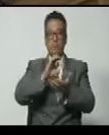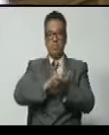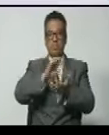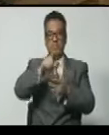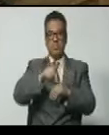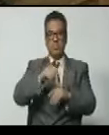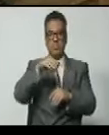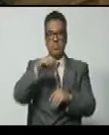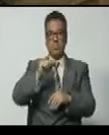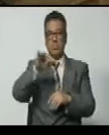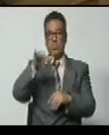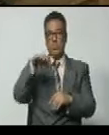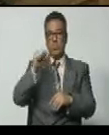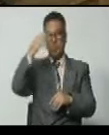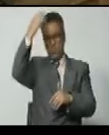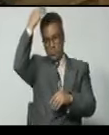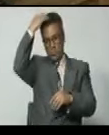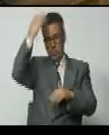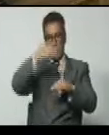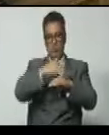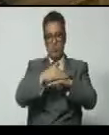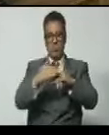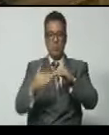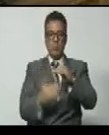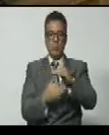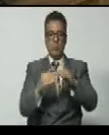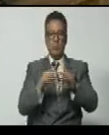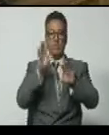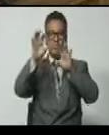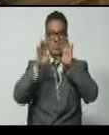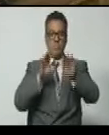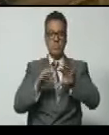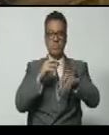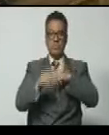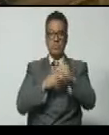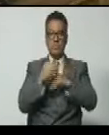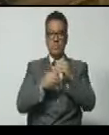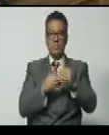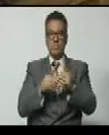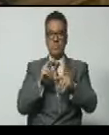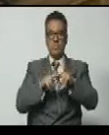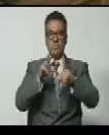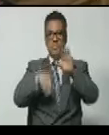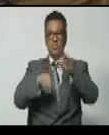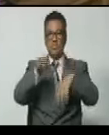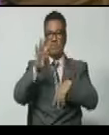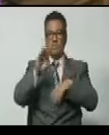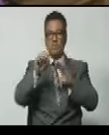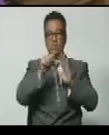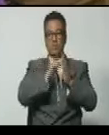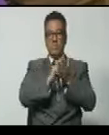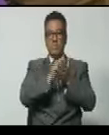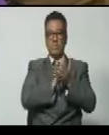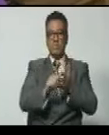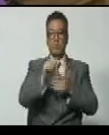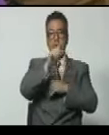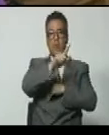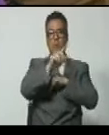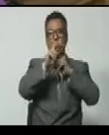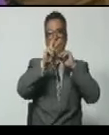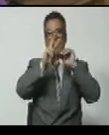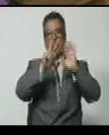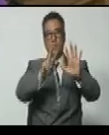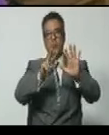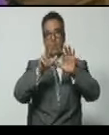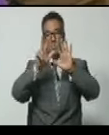La Haya, Reino de los Países Bajos. De acuerdo a lo consagrado en el numeral 14 del artículo